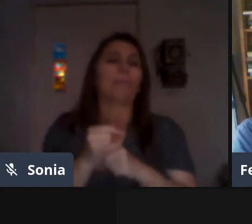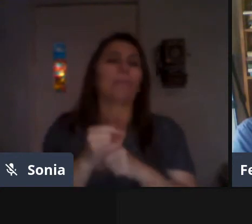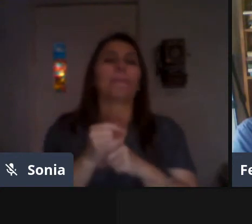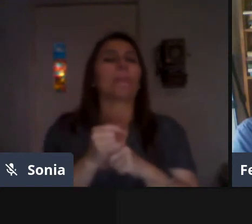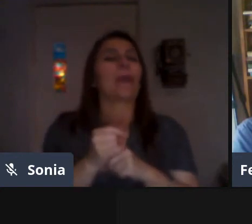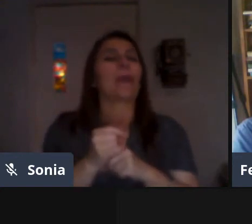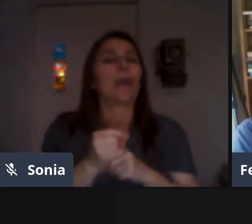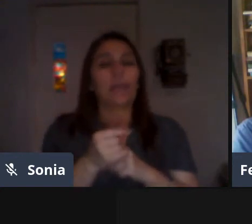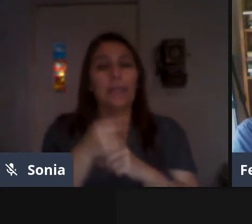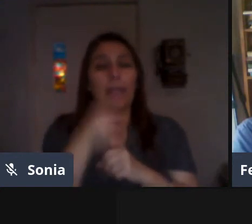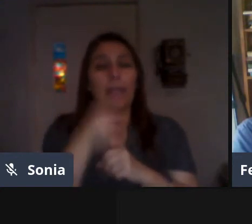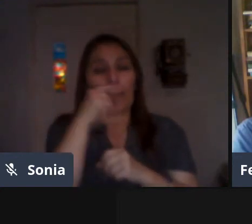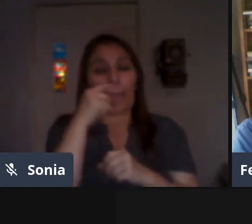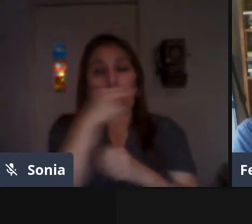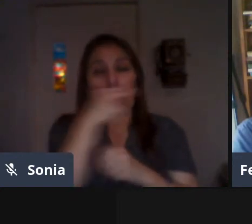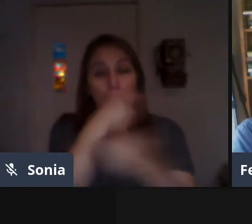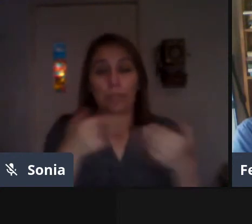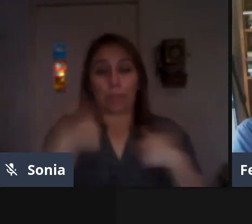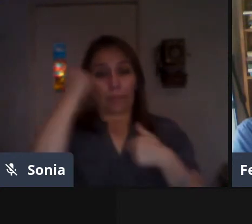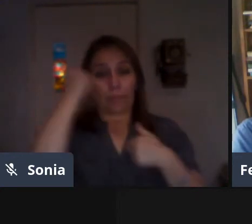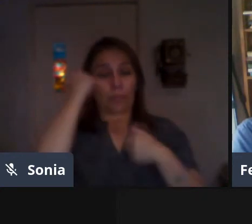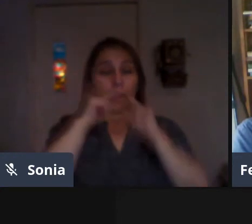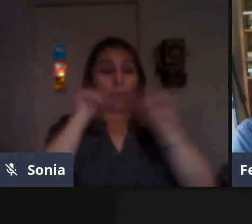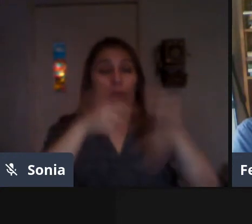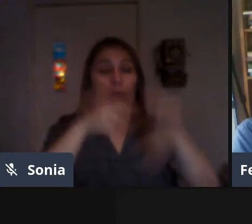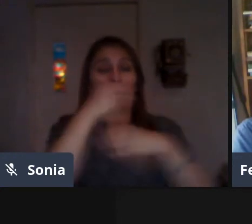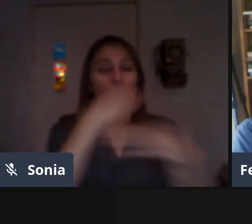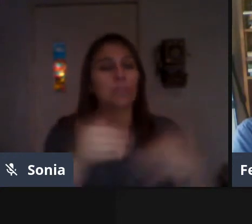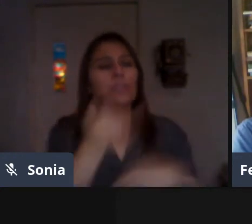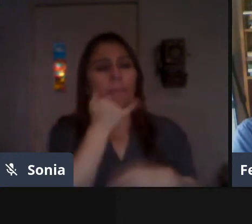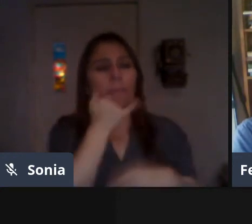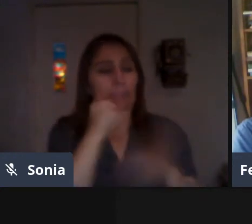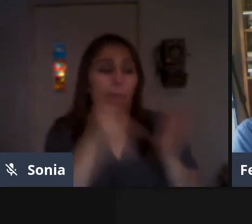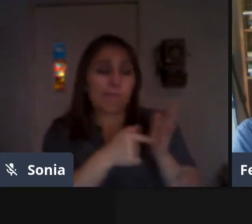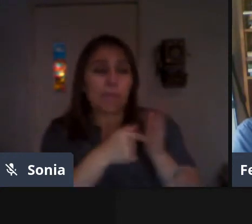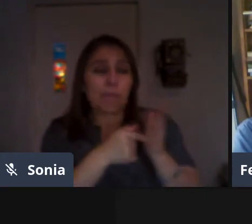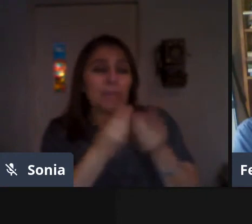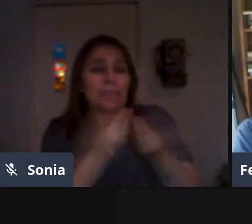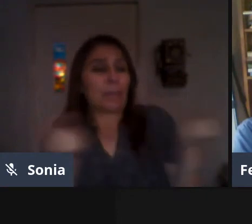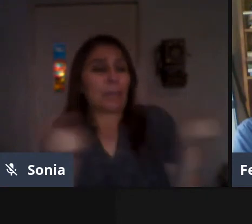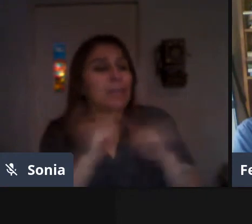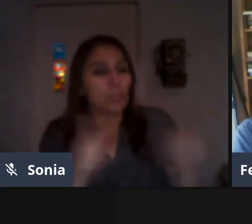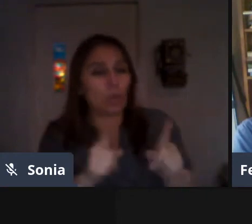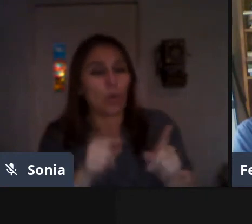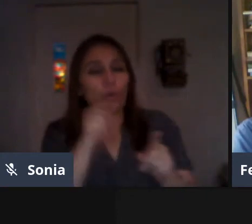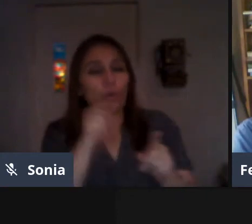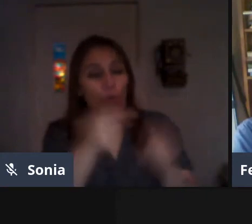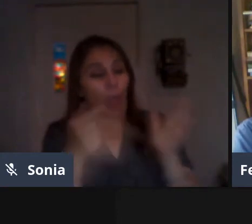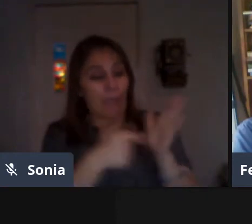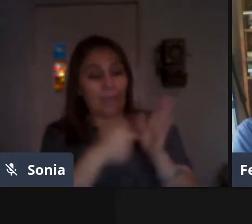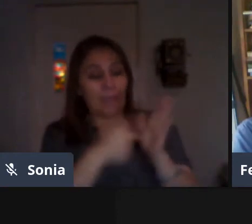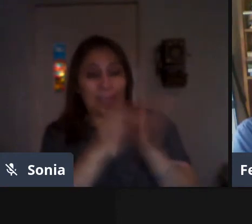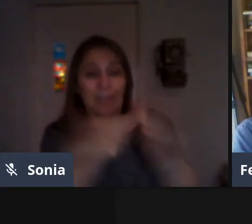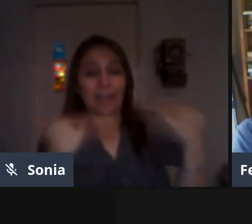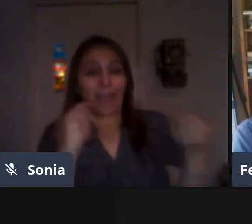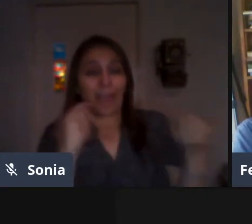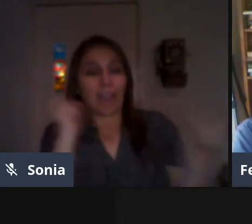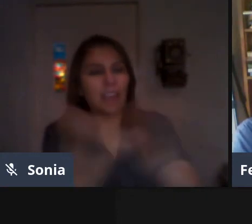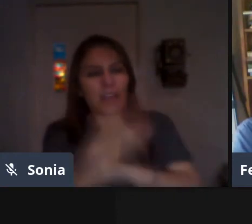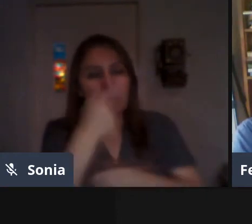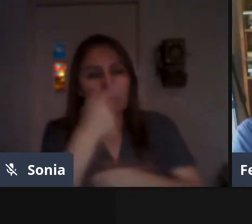pasar si no los desaparecen o qué le cambiarías a esta realidad y entonces a partir de la el